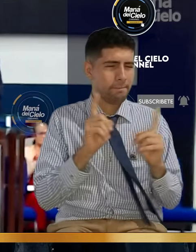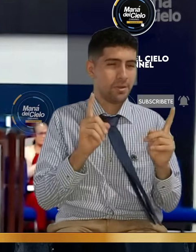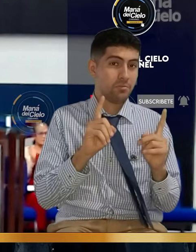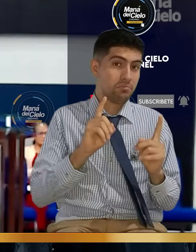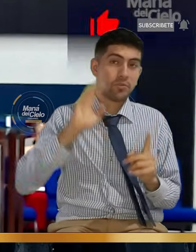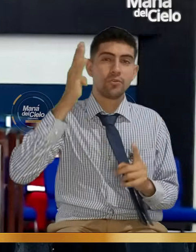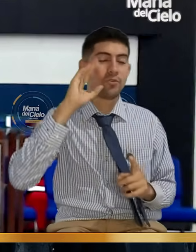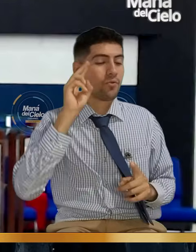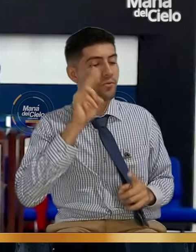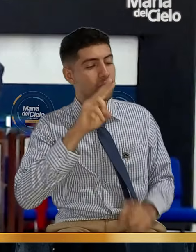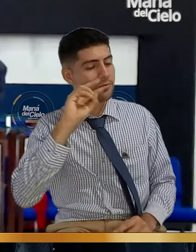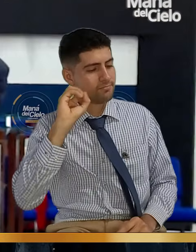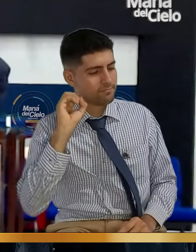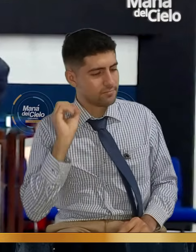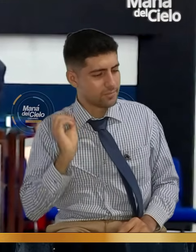Noé.